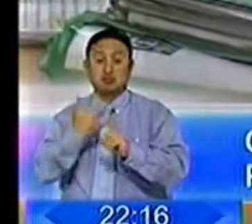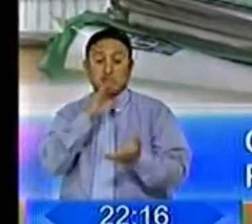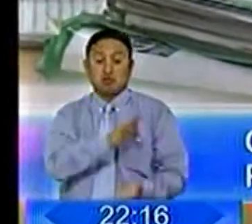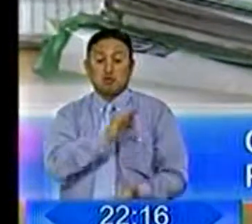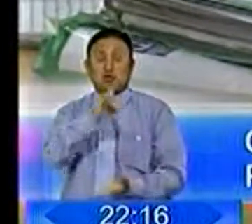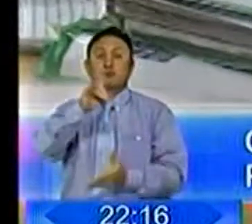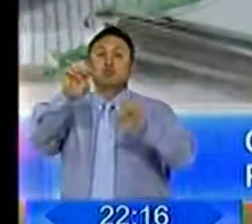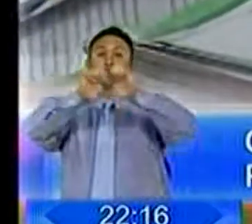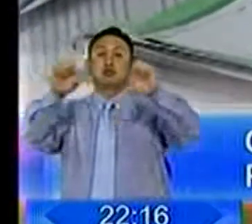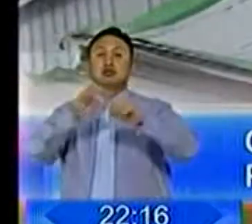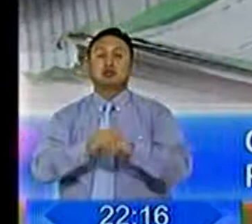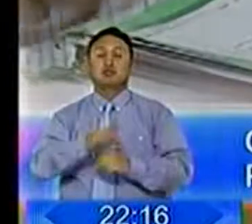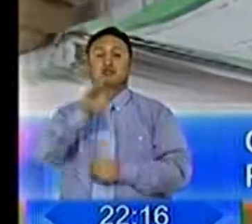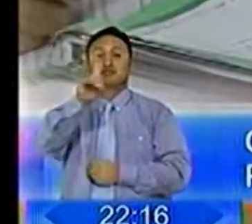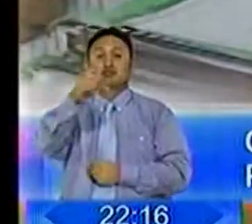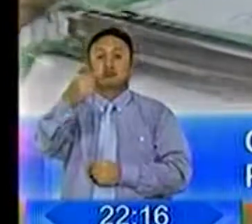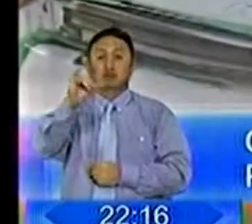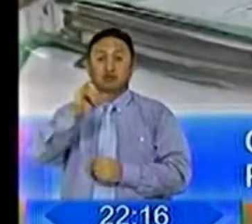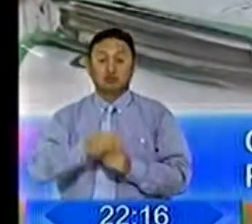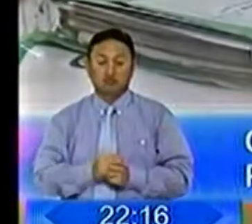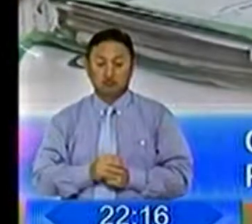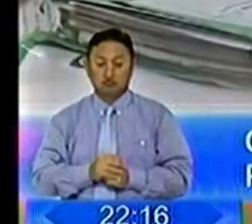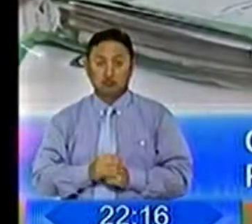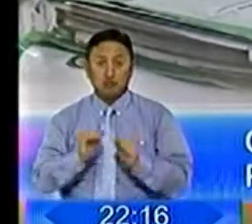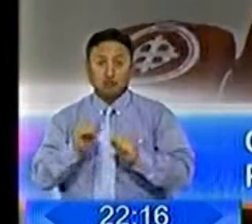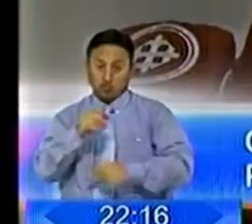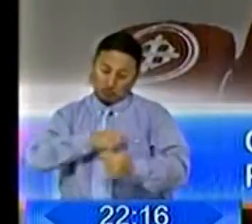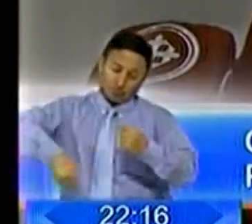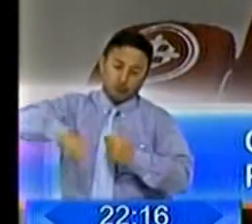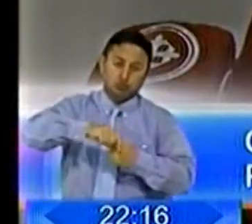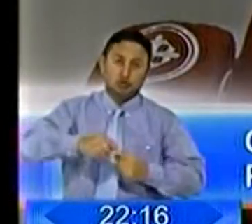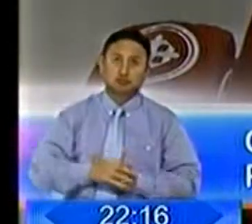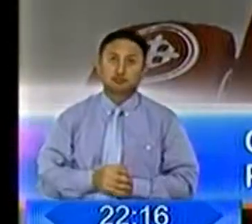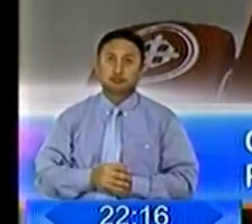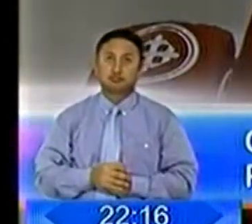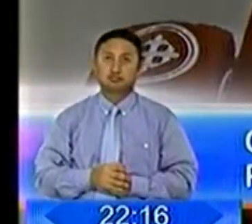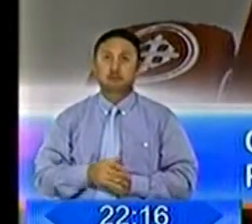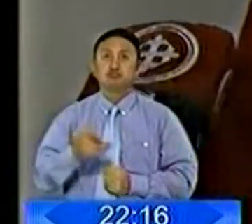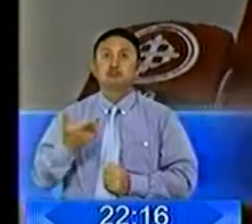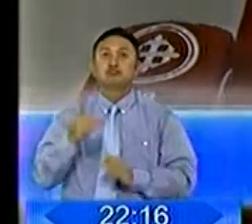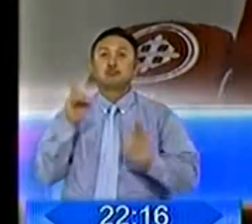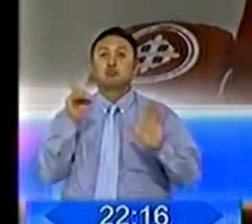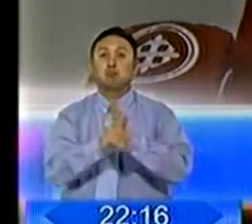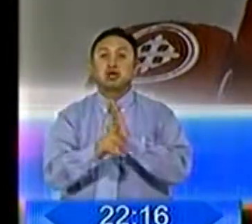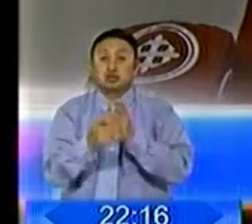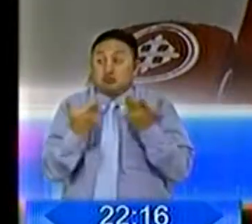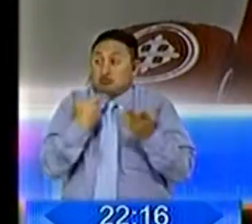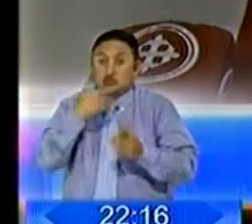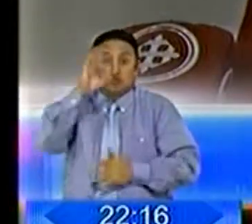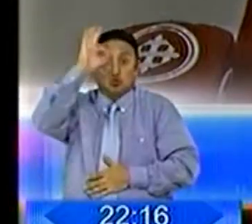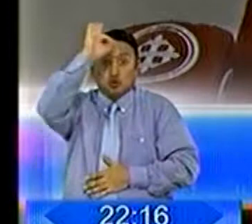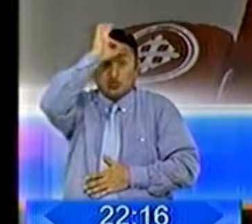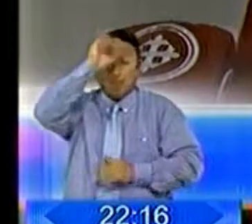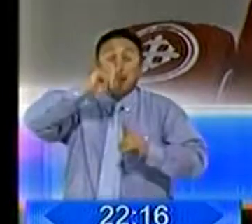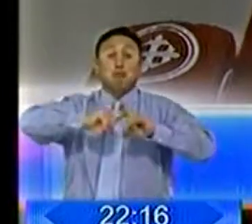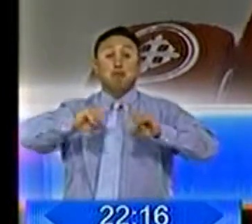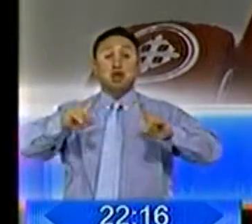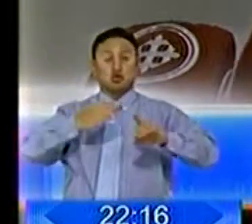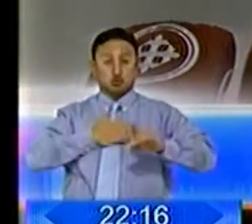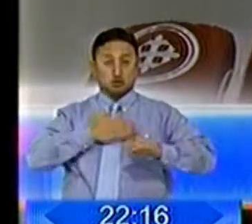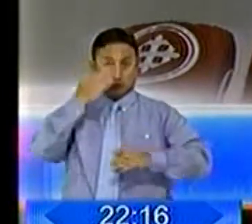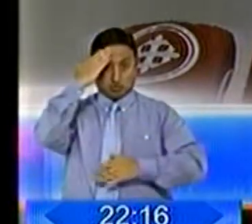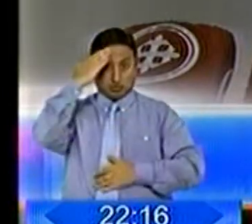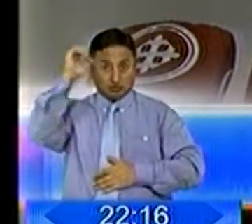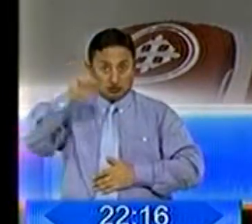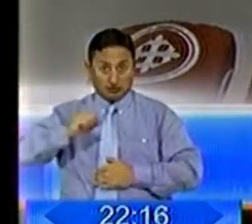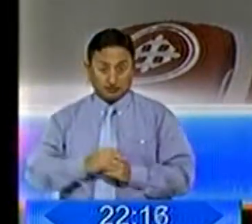de la empresa Gente Oil, responde con otra acción legal. El sustento de la demanda yo todavía no lo conozco, pero sí sé que está